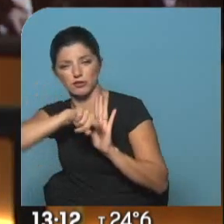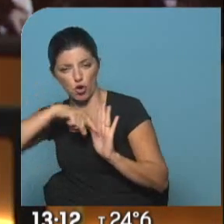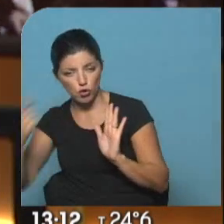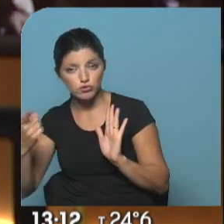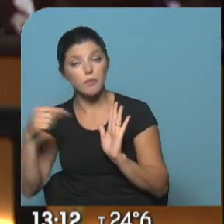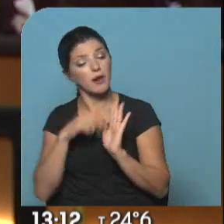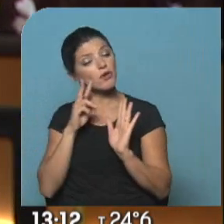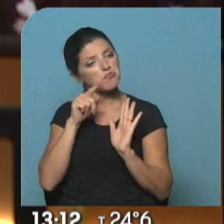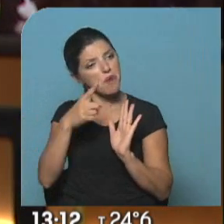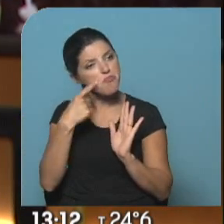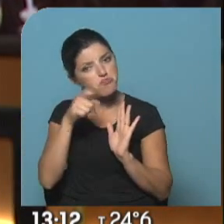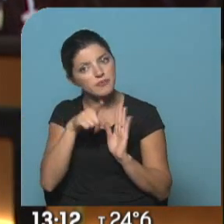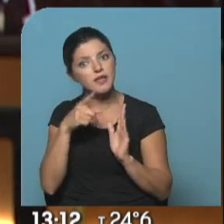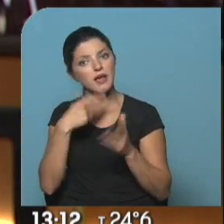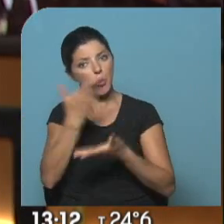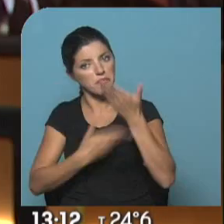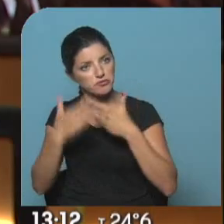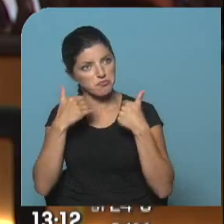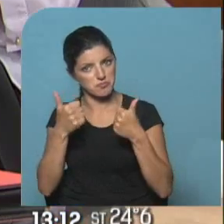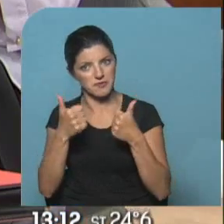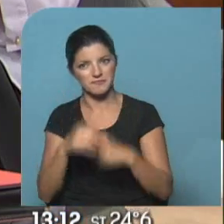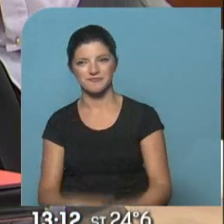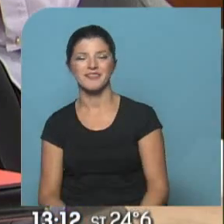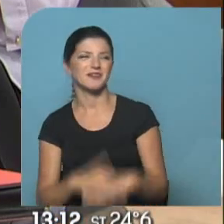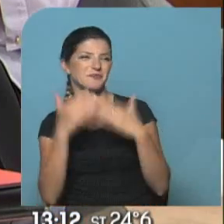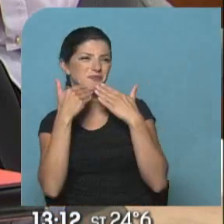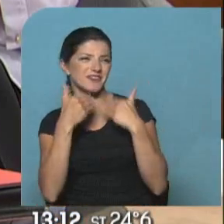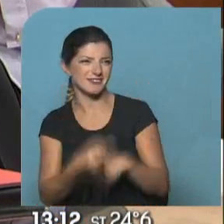uno ha visto la cooperación funcionando mejor. Muchísimas gracias por estar con nosotros. Gracias por Ruth. invitarme.